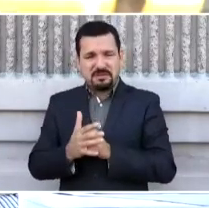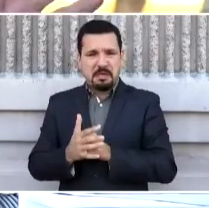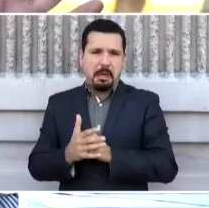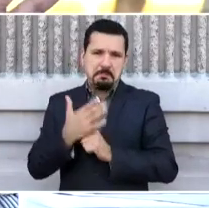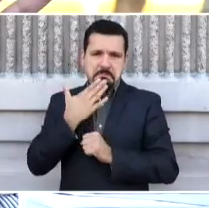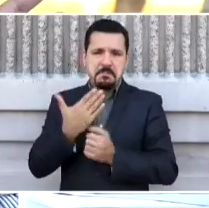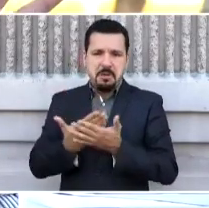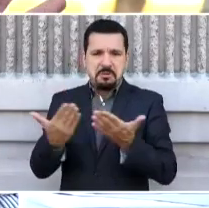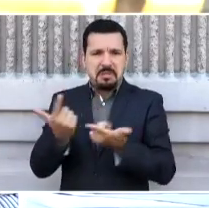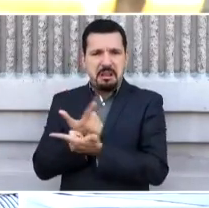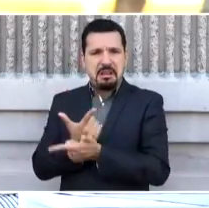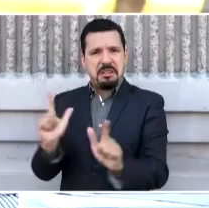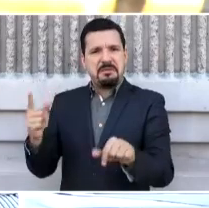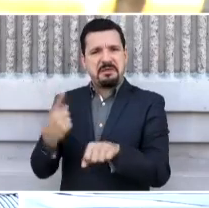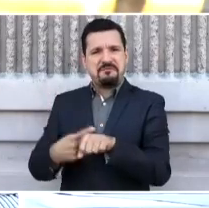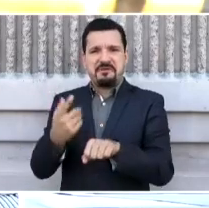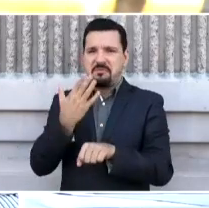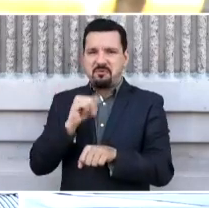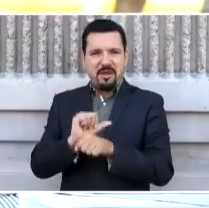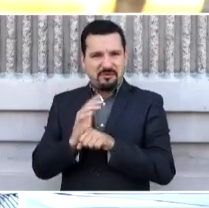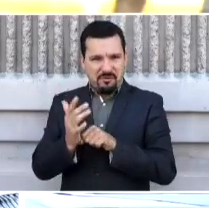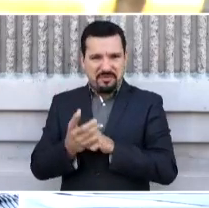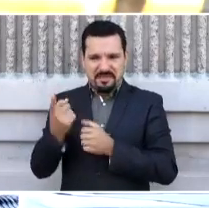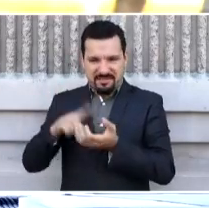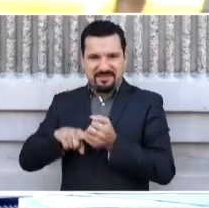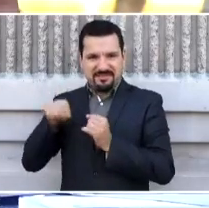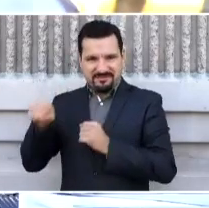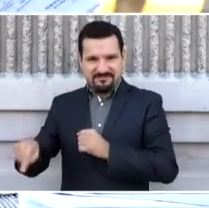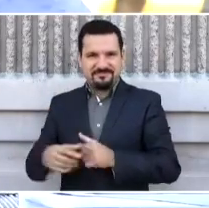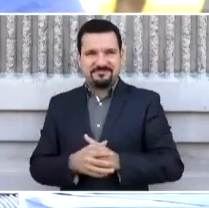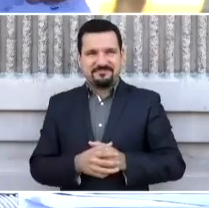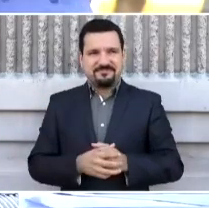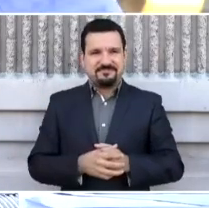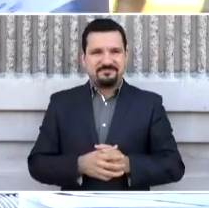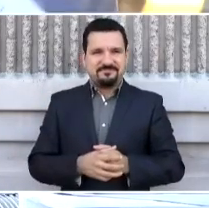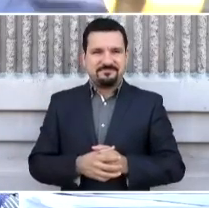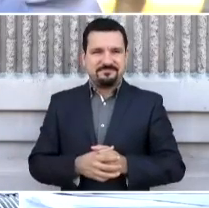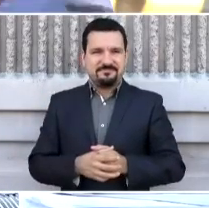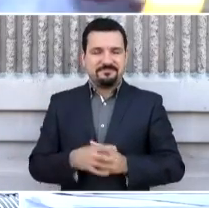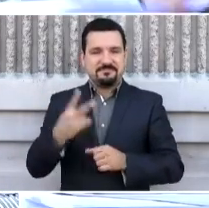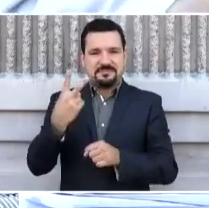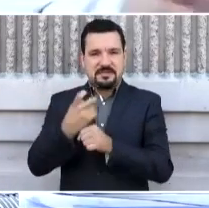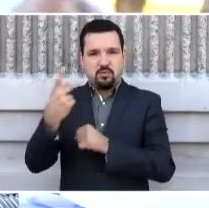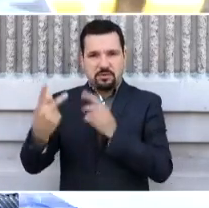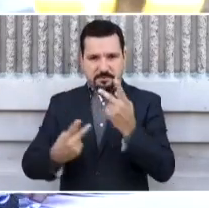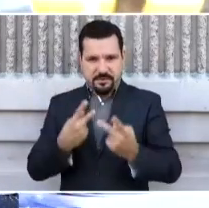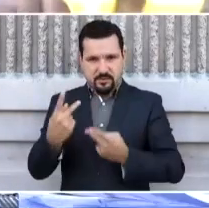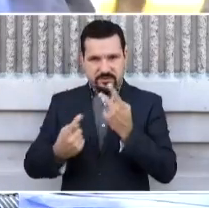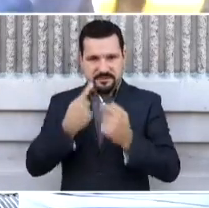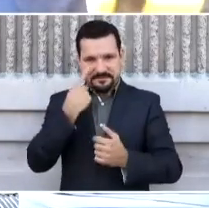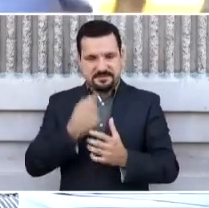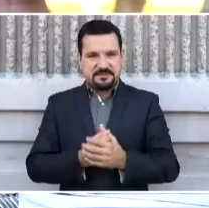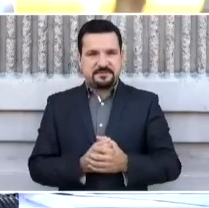están libres de casos, ¿no? Dentro de ellos. Respecto a la siguiente pregunta, respecto